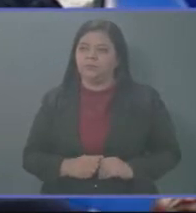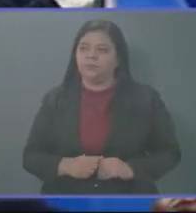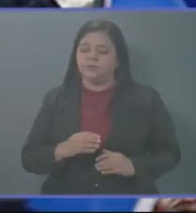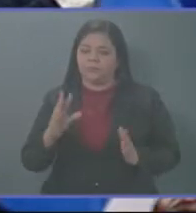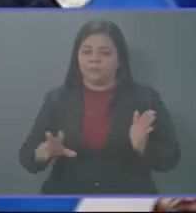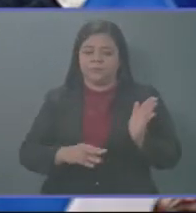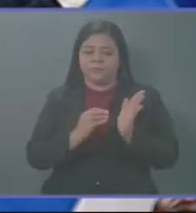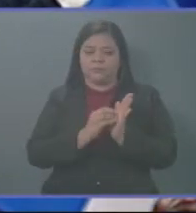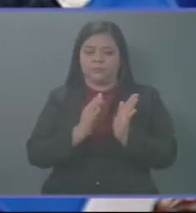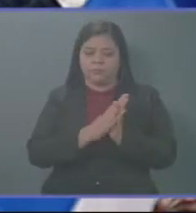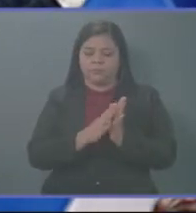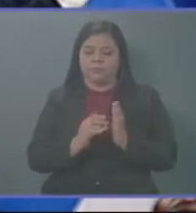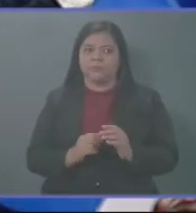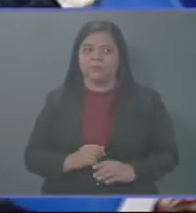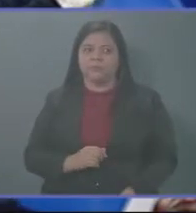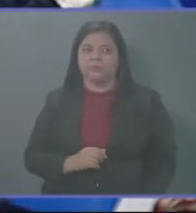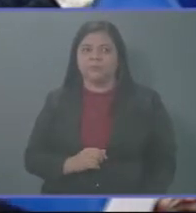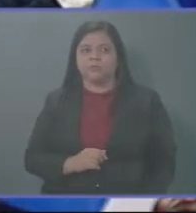establece